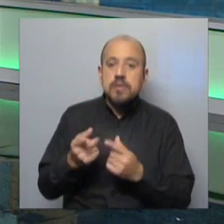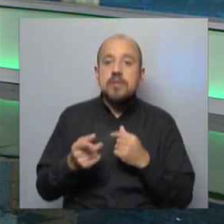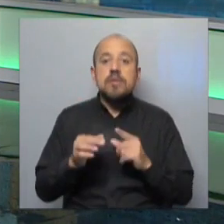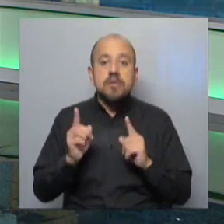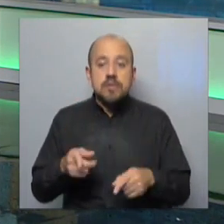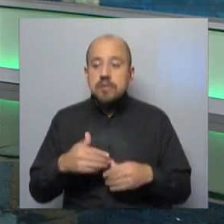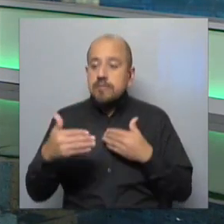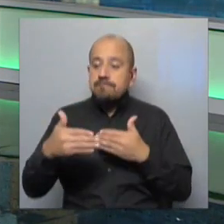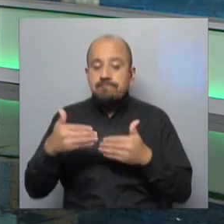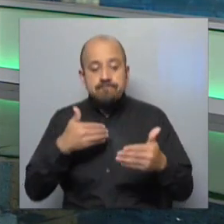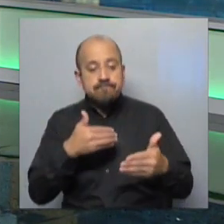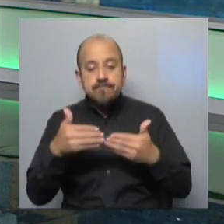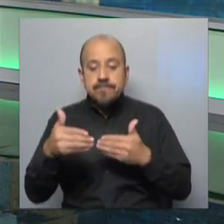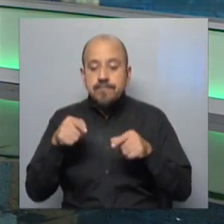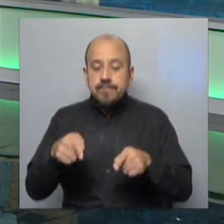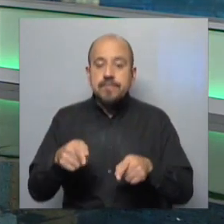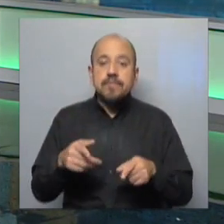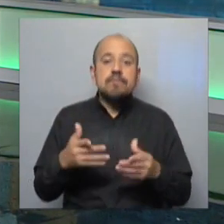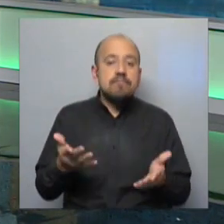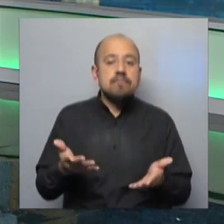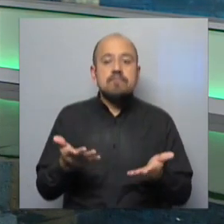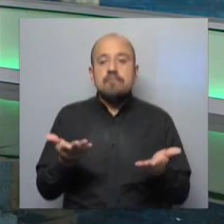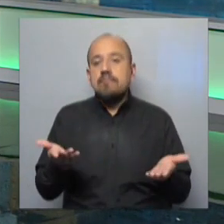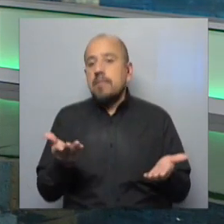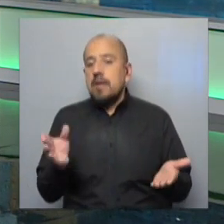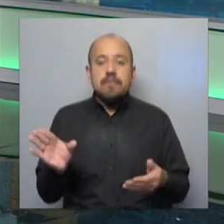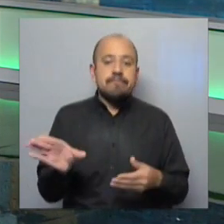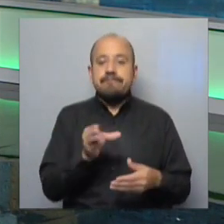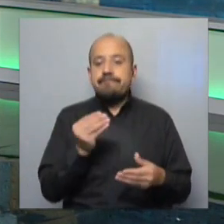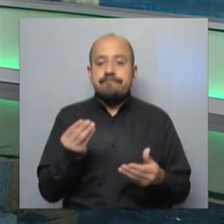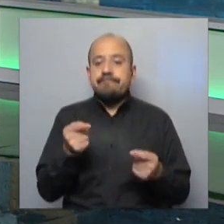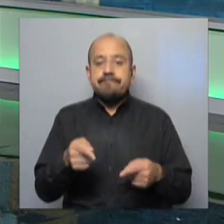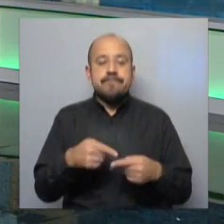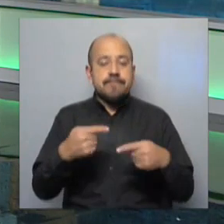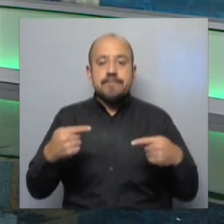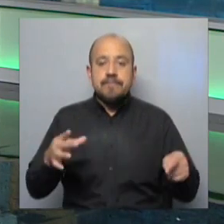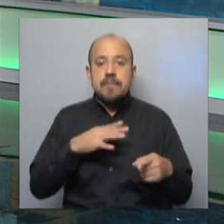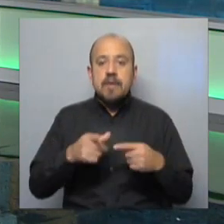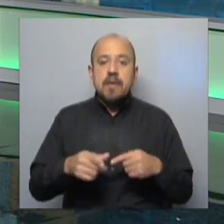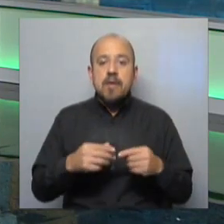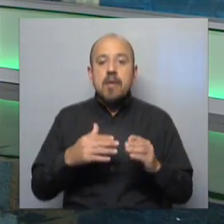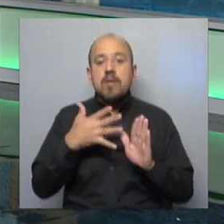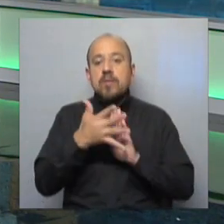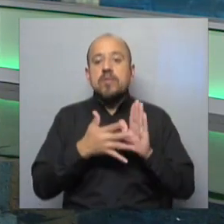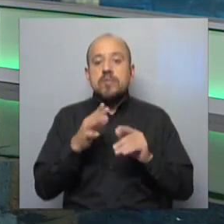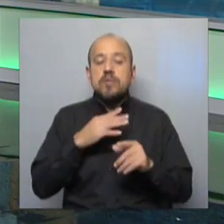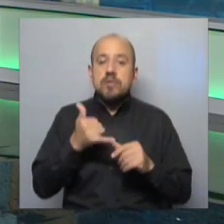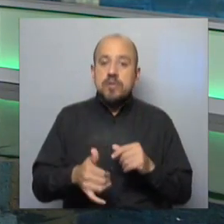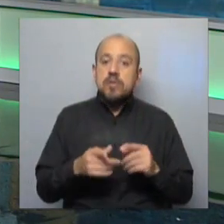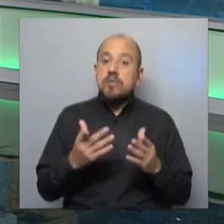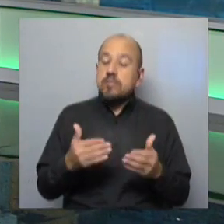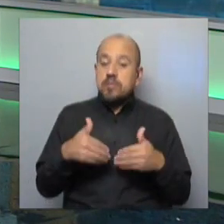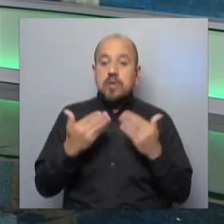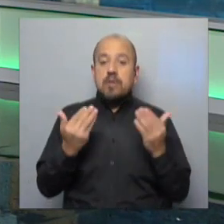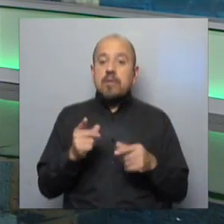cerca de donde se utiliza esto básicamente está presente en casi todo nuestro país y tiene efectos muy graves